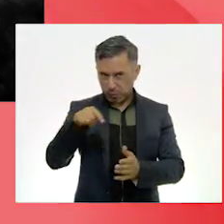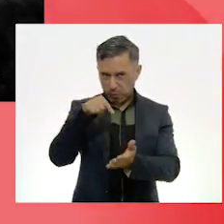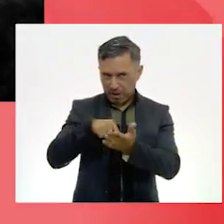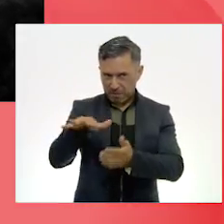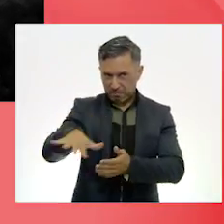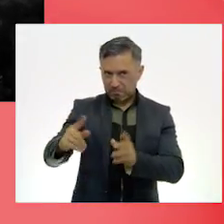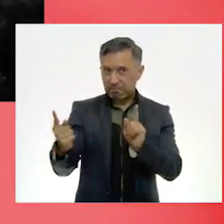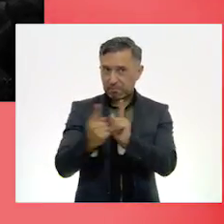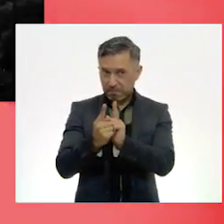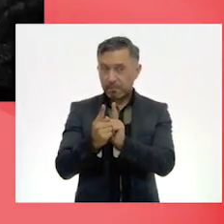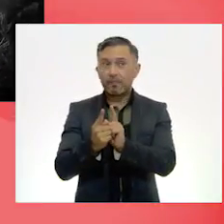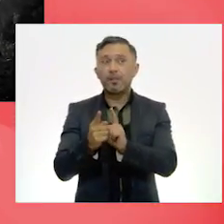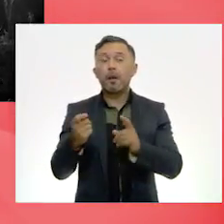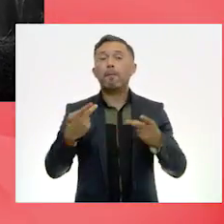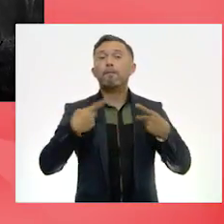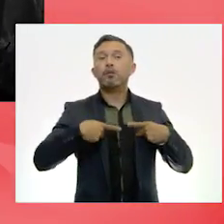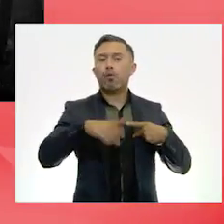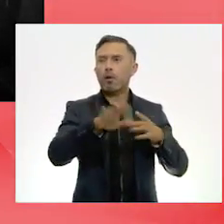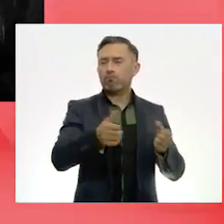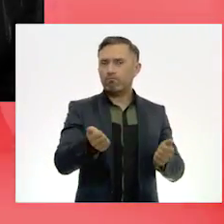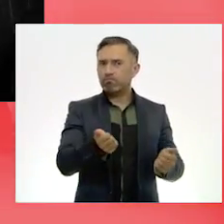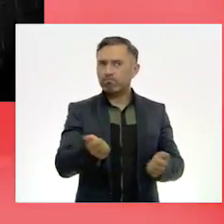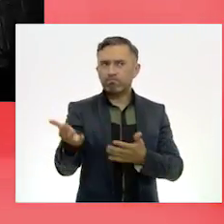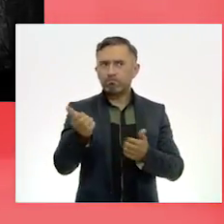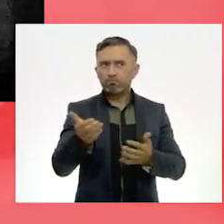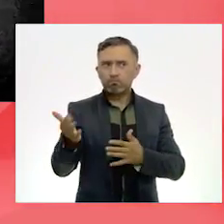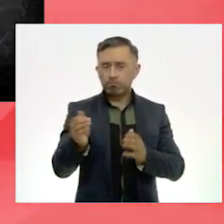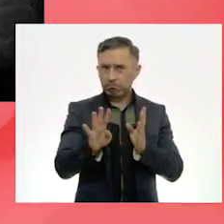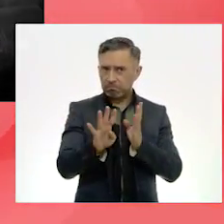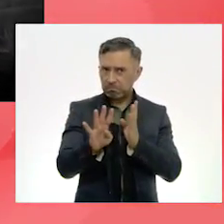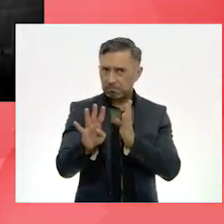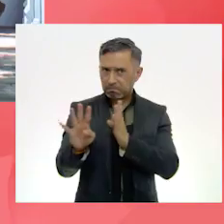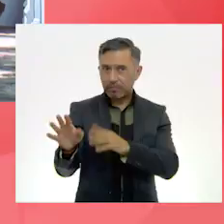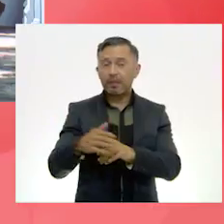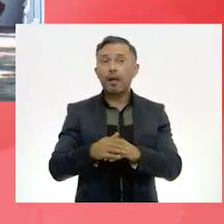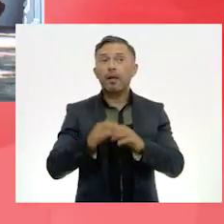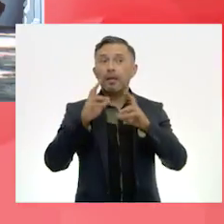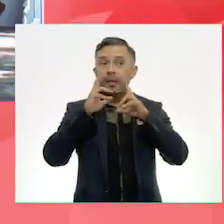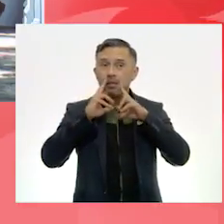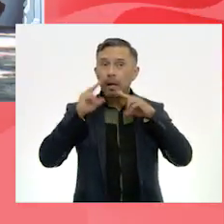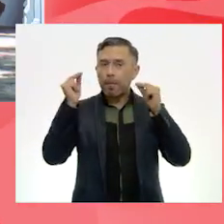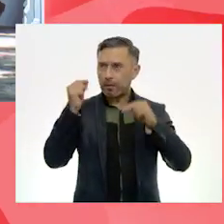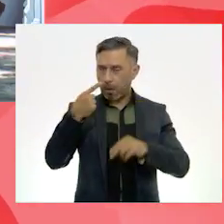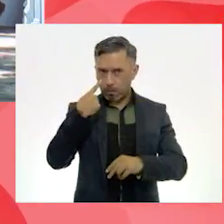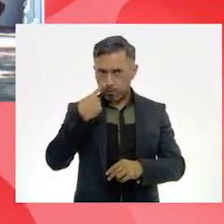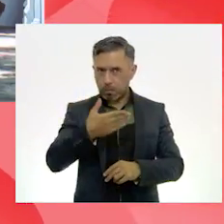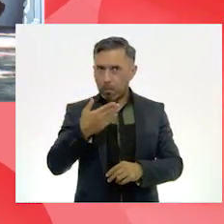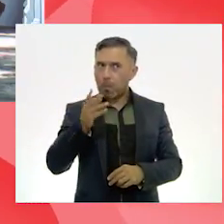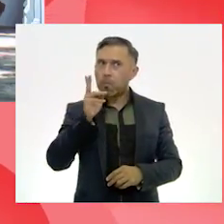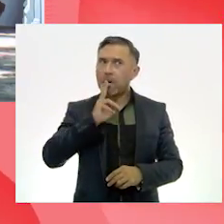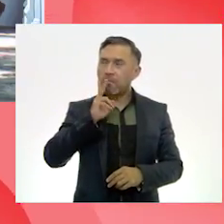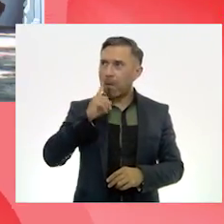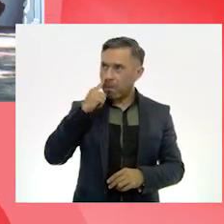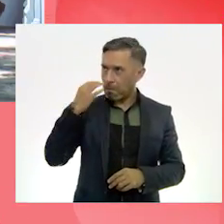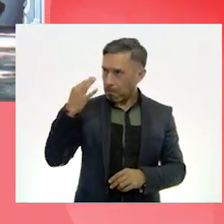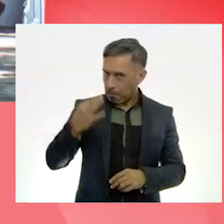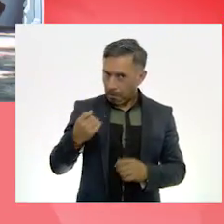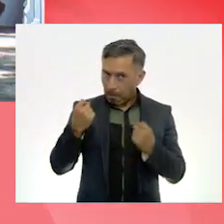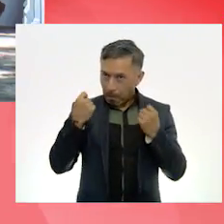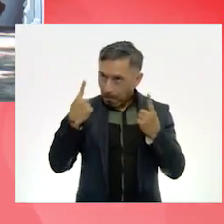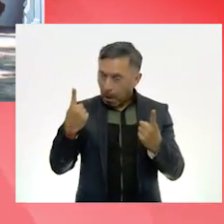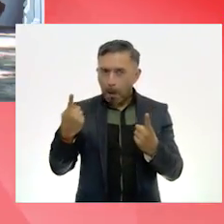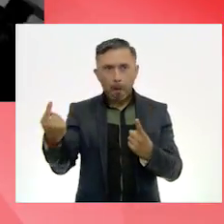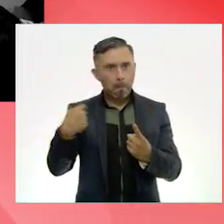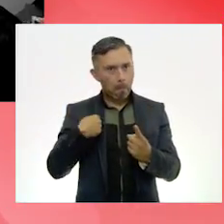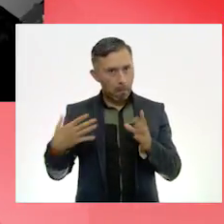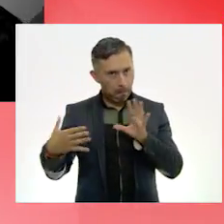le va entregando como a la gente, ¿no? Y entonces Emiliano Zapata dice, bueno, esta es una prueba de que este hombre pues, está siendo leal